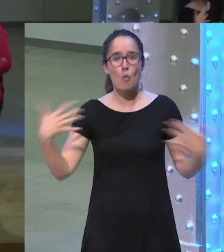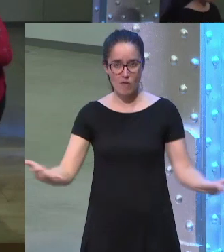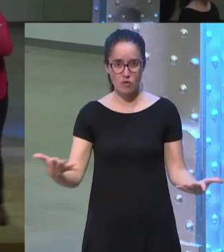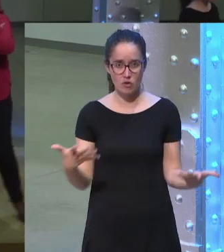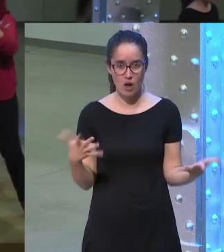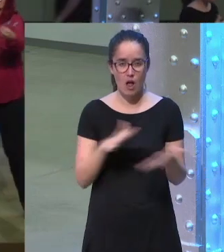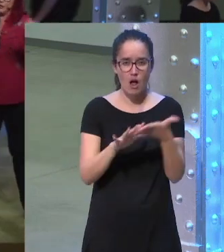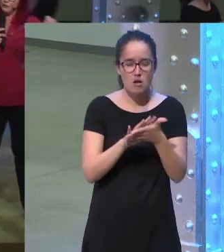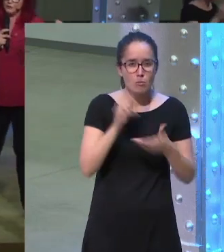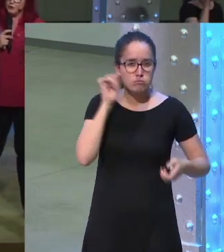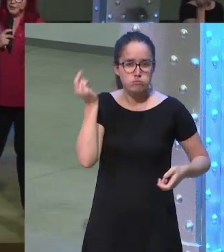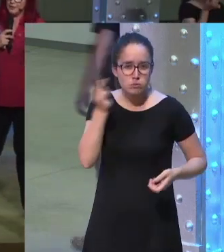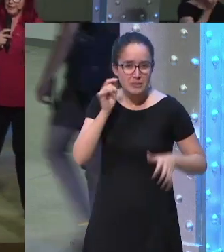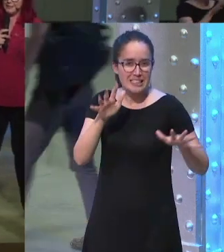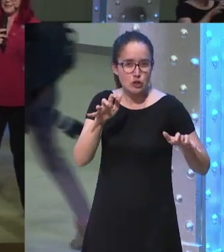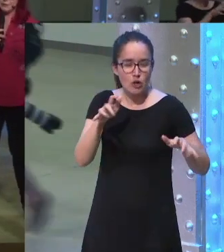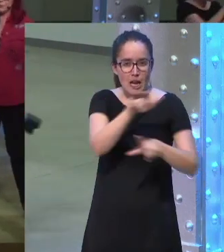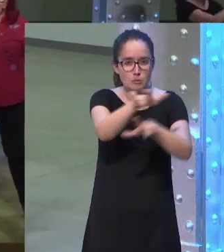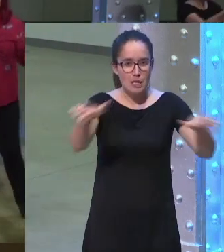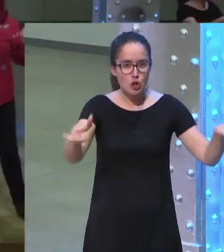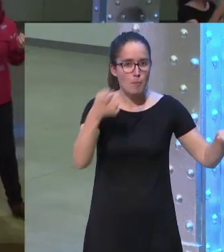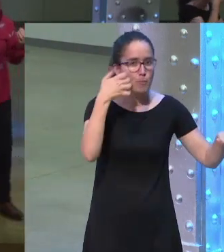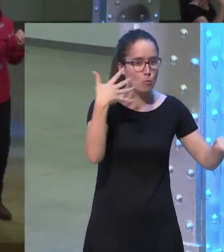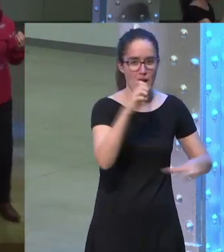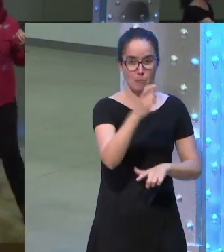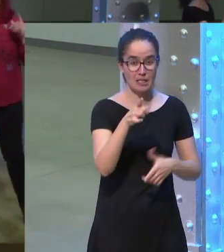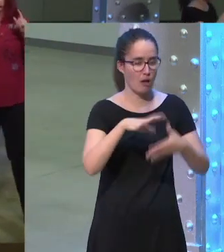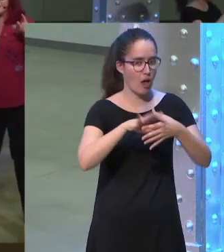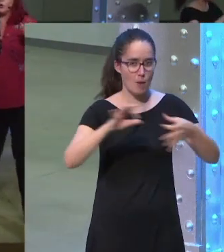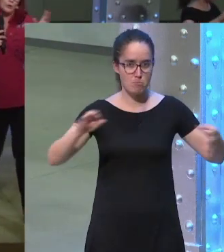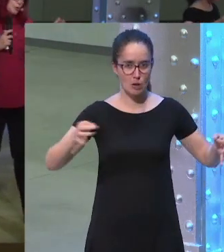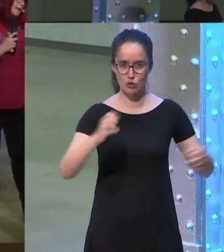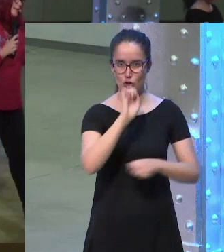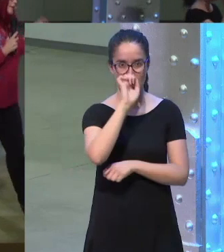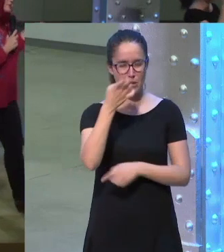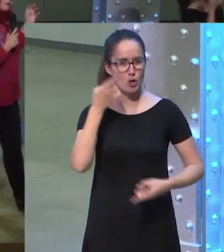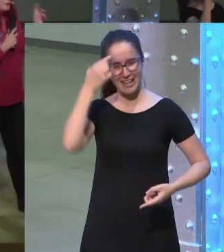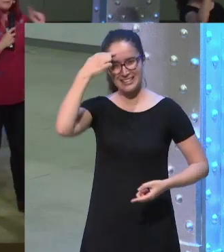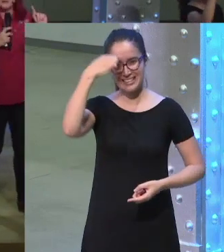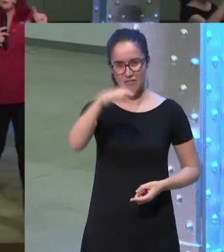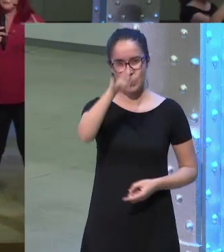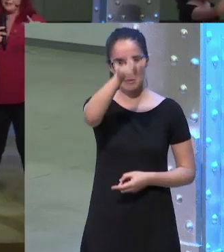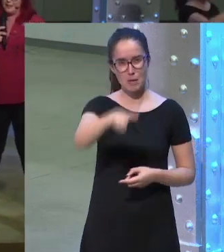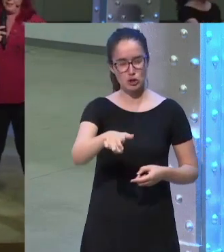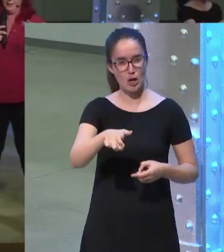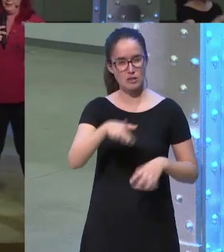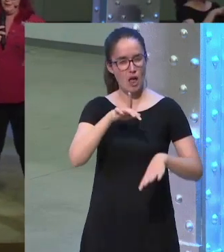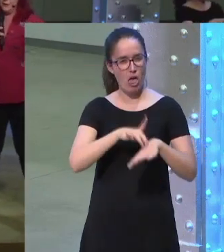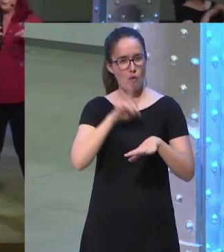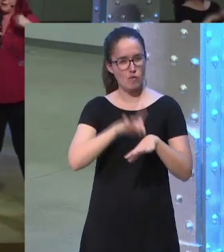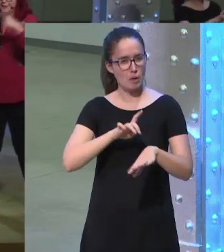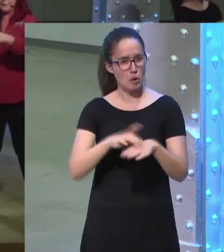Harvard, identificaron a los sensores, a la gente que era más popular, que tenía más amigos, porque sabían o intuían que ellos se iban a poner enfermos antes que